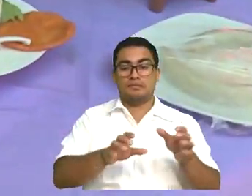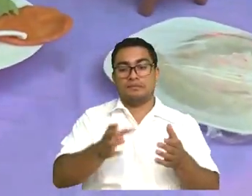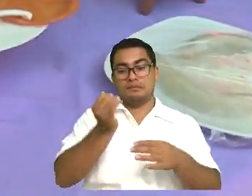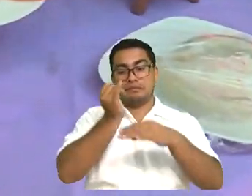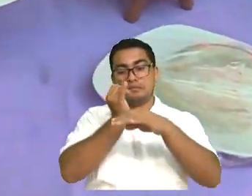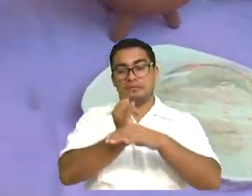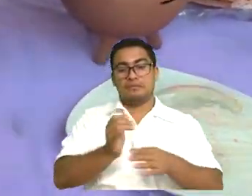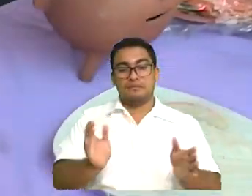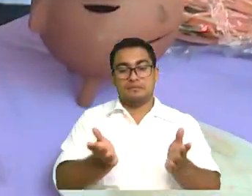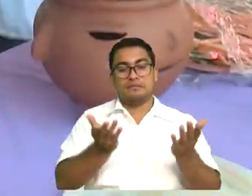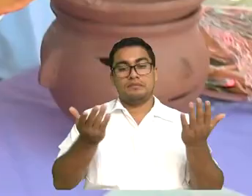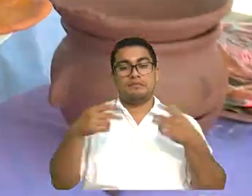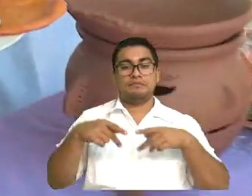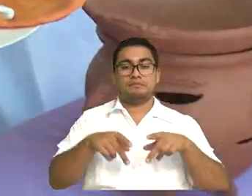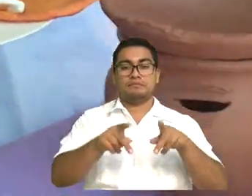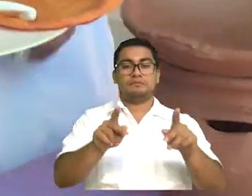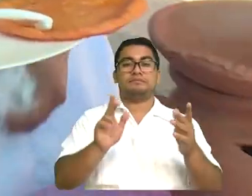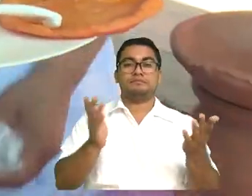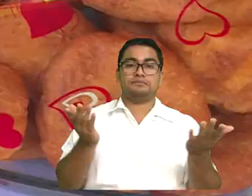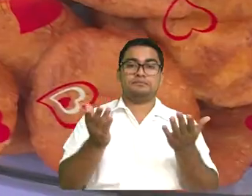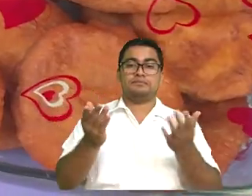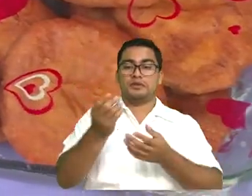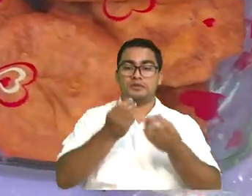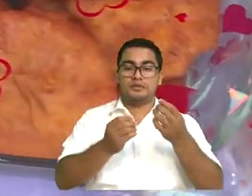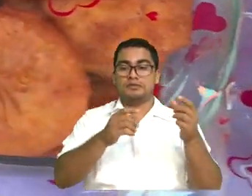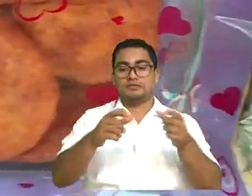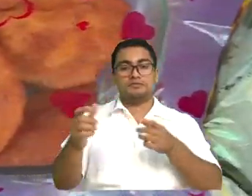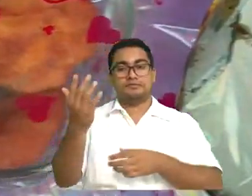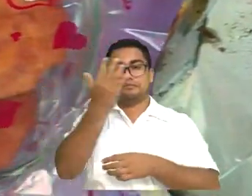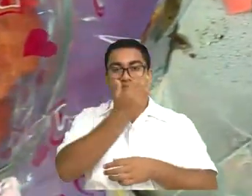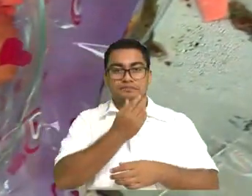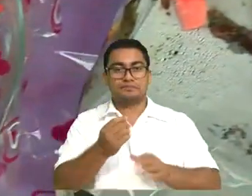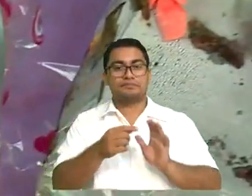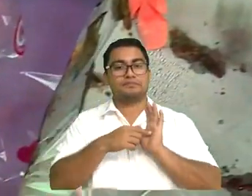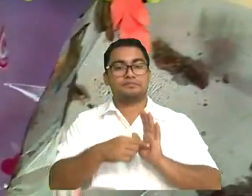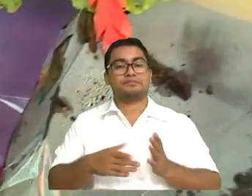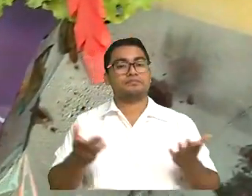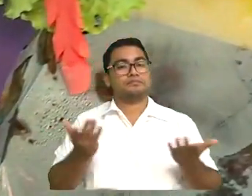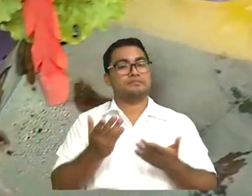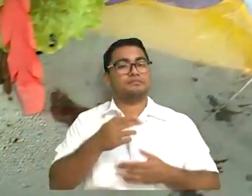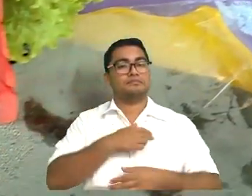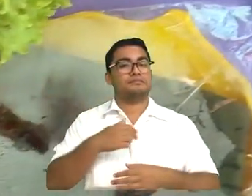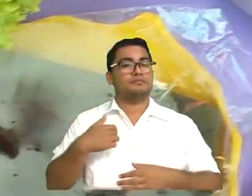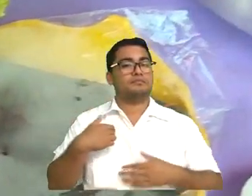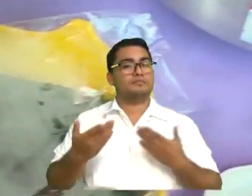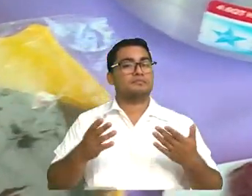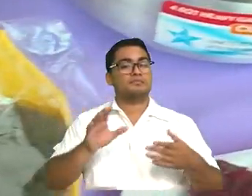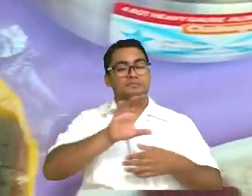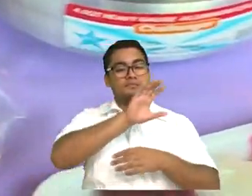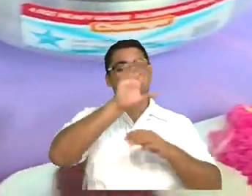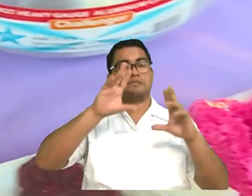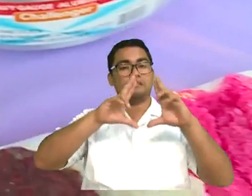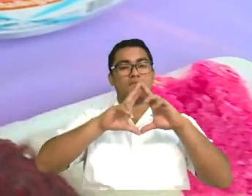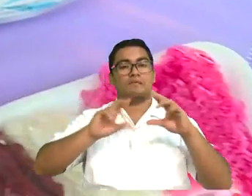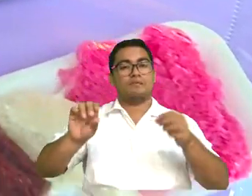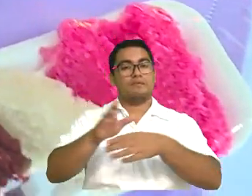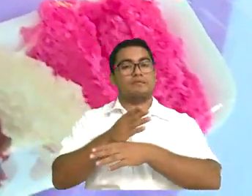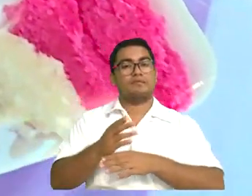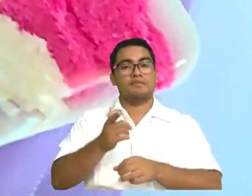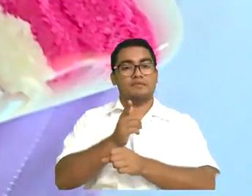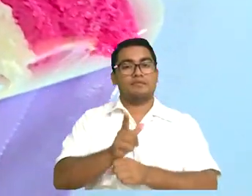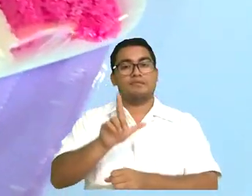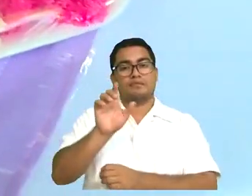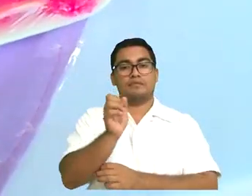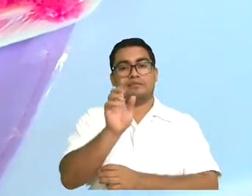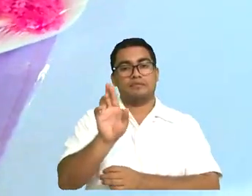religiosas de animación turística, promoción de gastronomía y belleza, las que estarán desarrollándose en distintos departamentos del país. Con imágenes